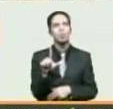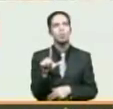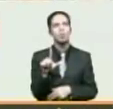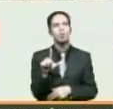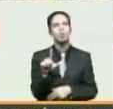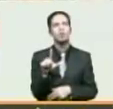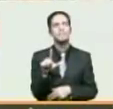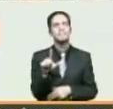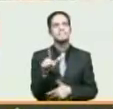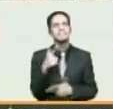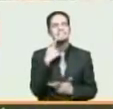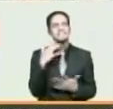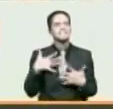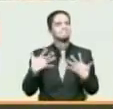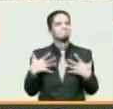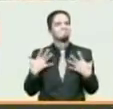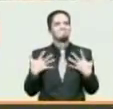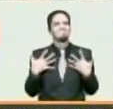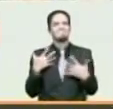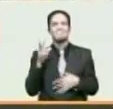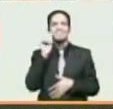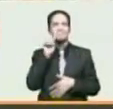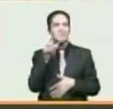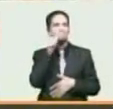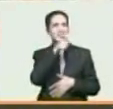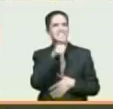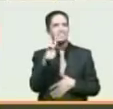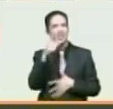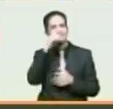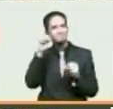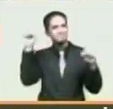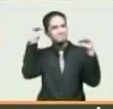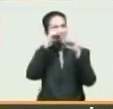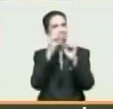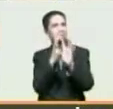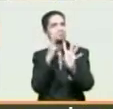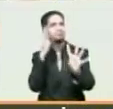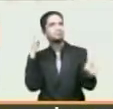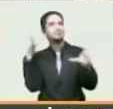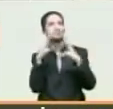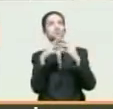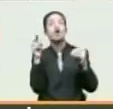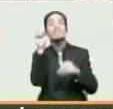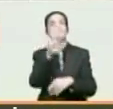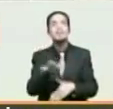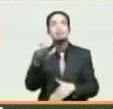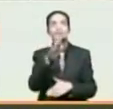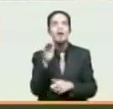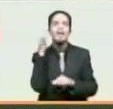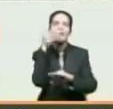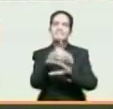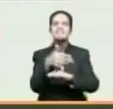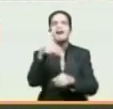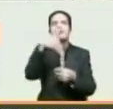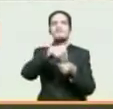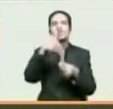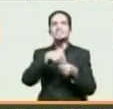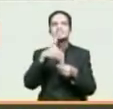mucho gusto ver a las personas de la tercera edad haciendo la cola en toda Venezuela para ir a votar de primero.